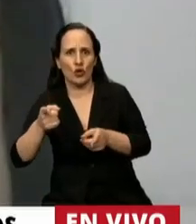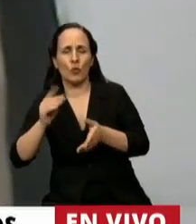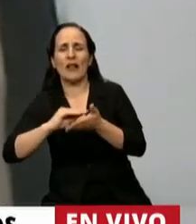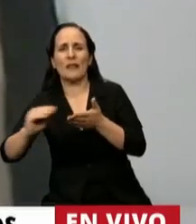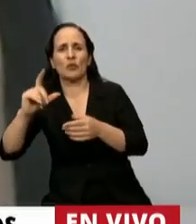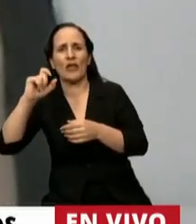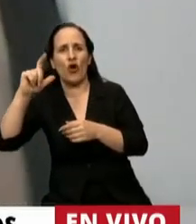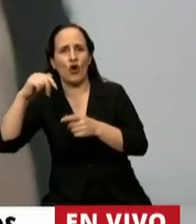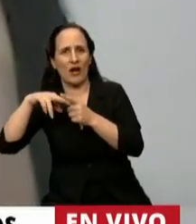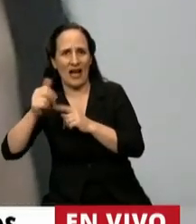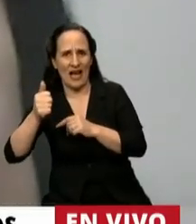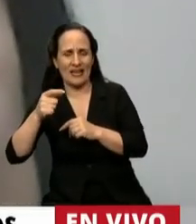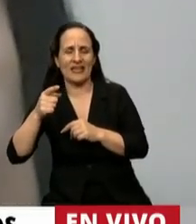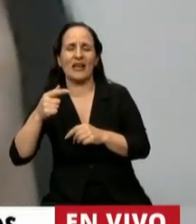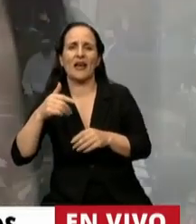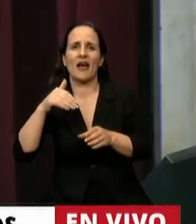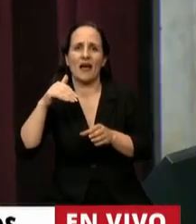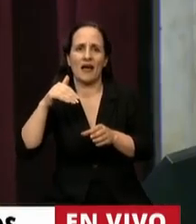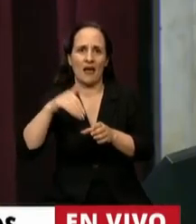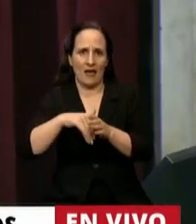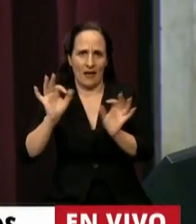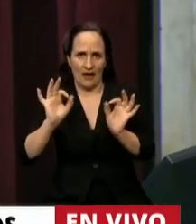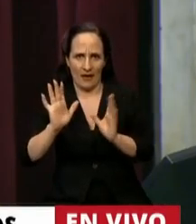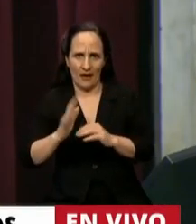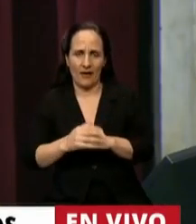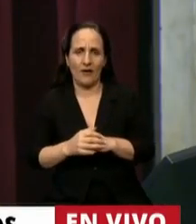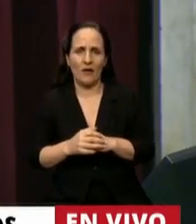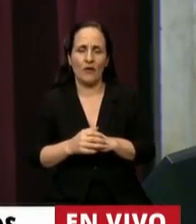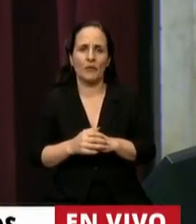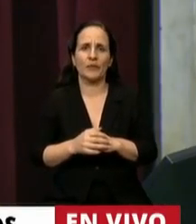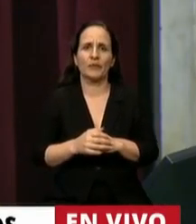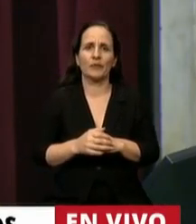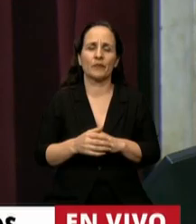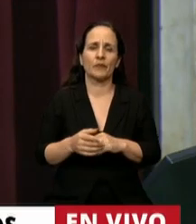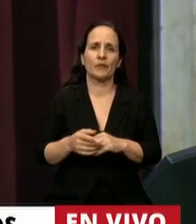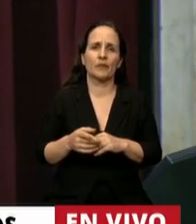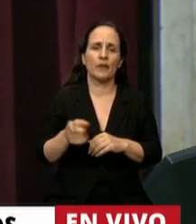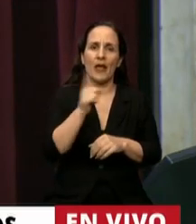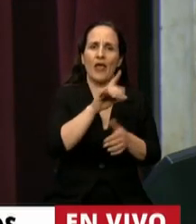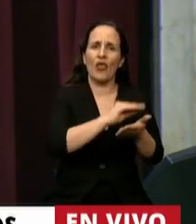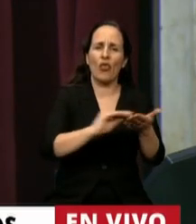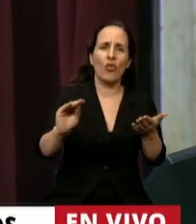diputada Ocaña, que conste. Diputado Rego